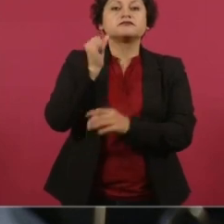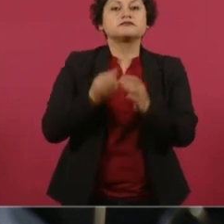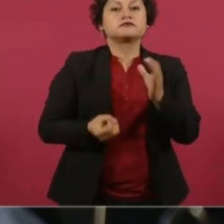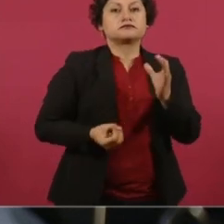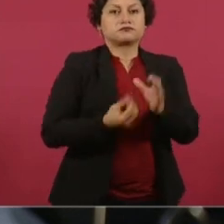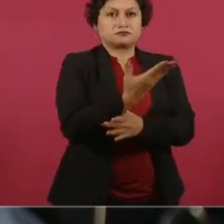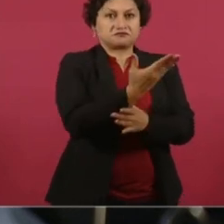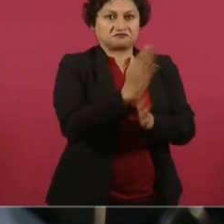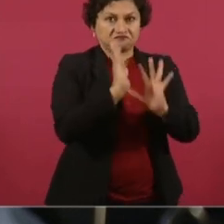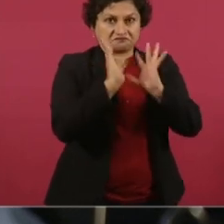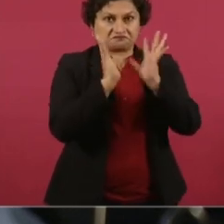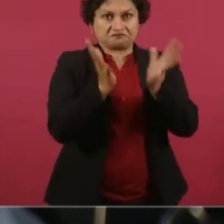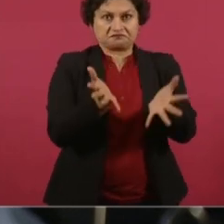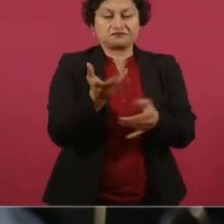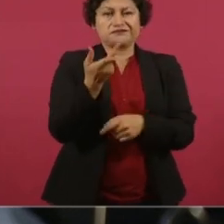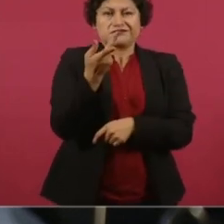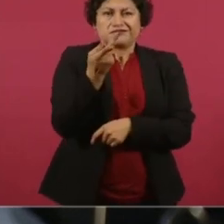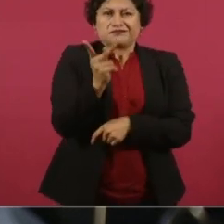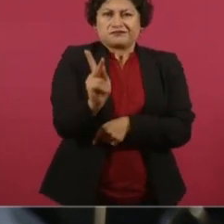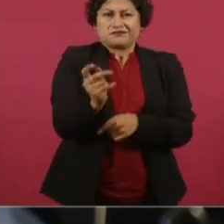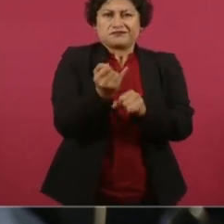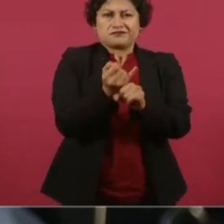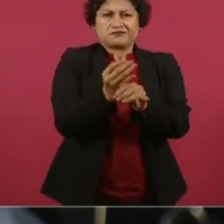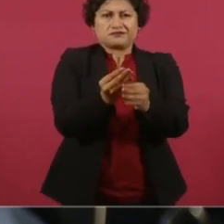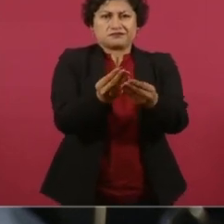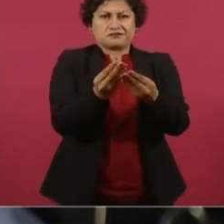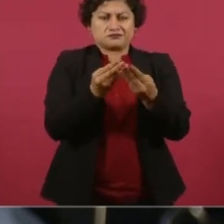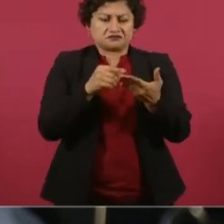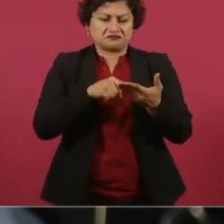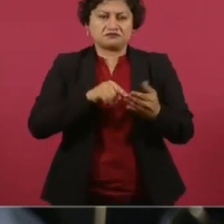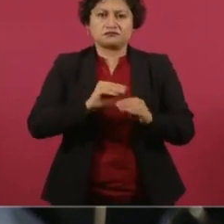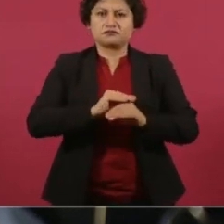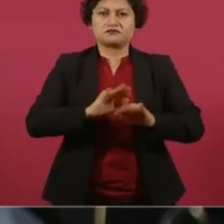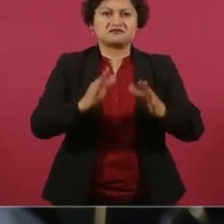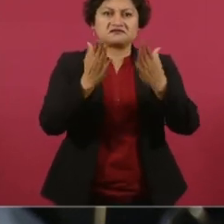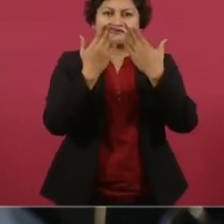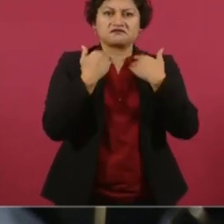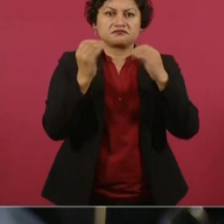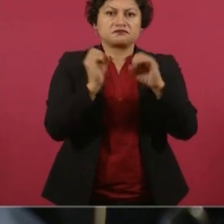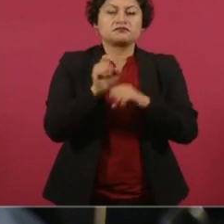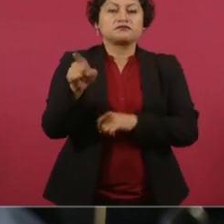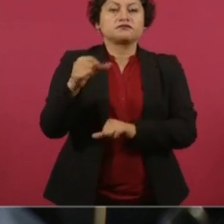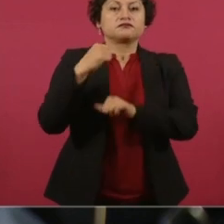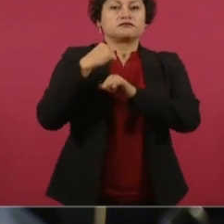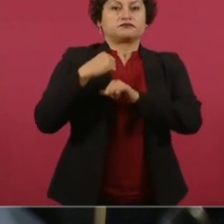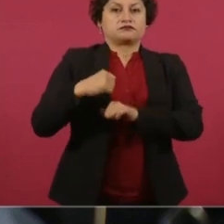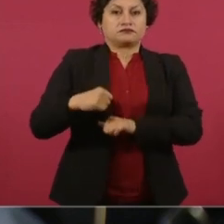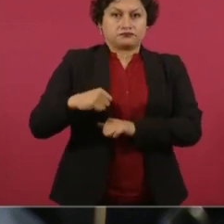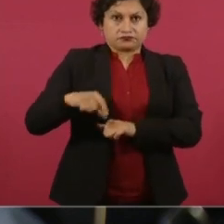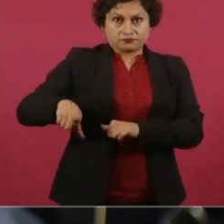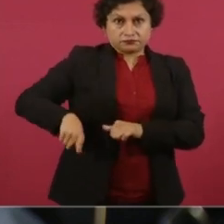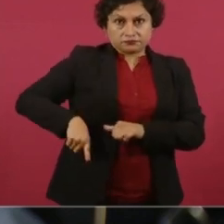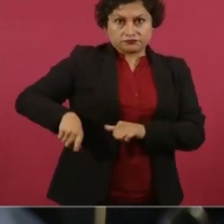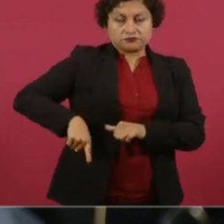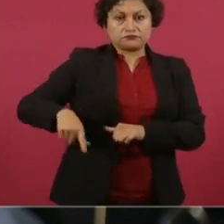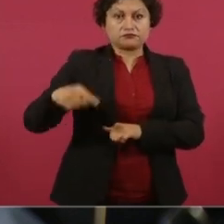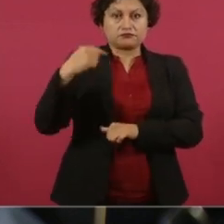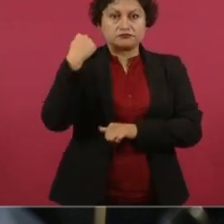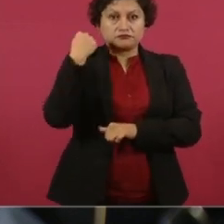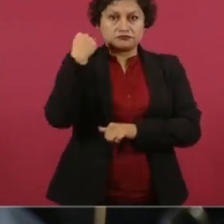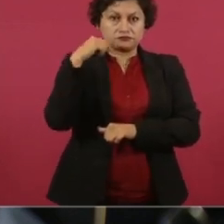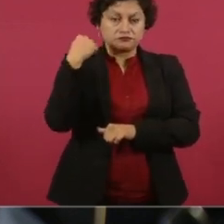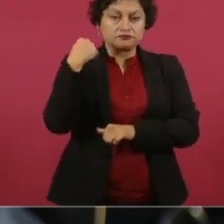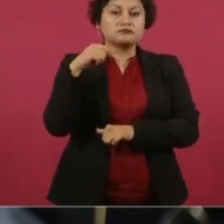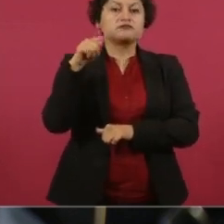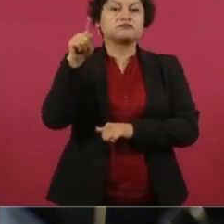no queda claro, de acuerdo con la información que salió de manera formal por parte del gobierno del estado de Tabasco, de la fiscalía, si fueron